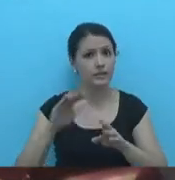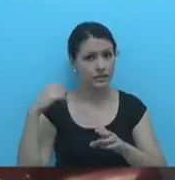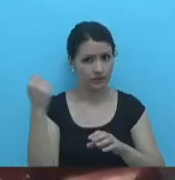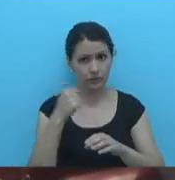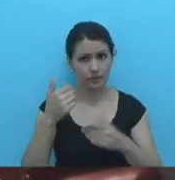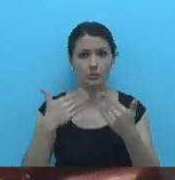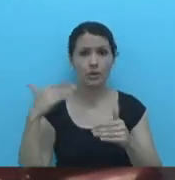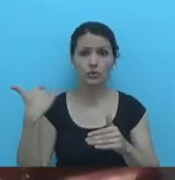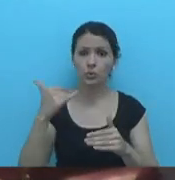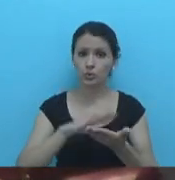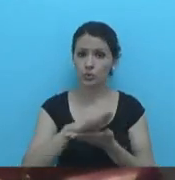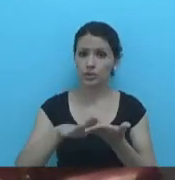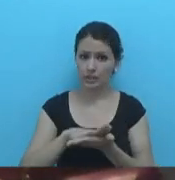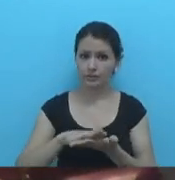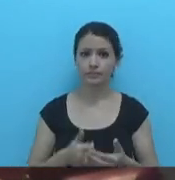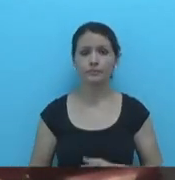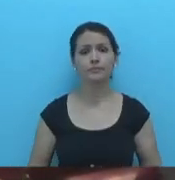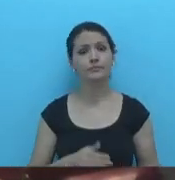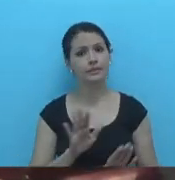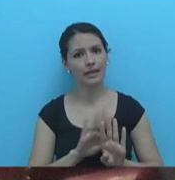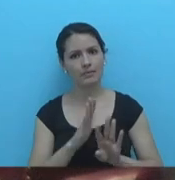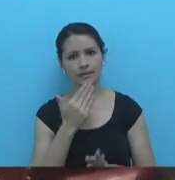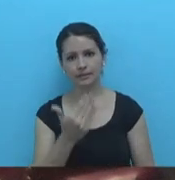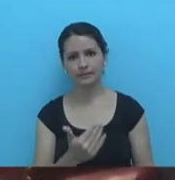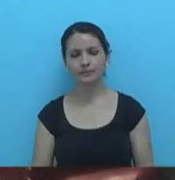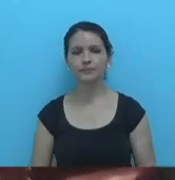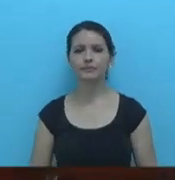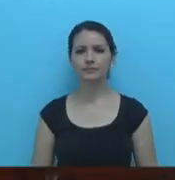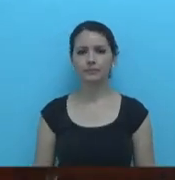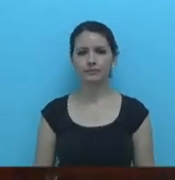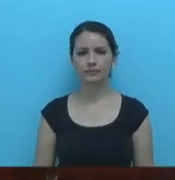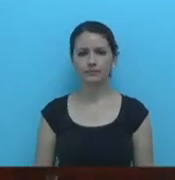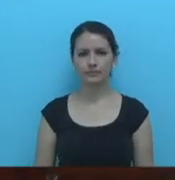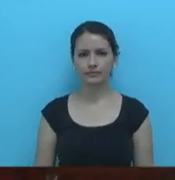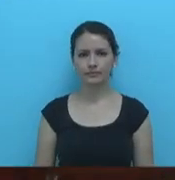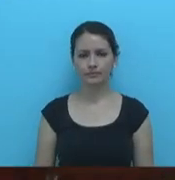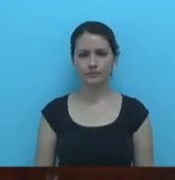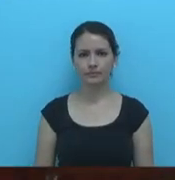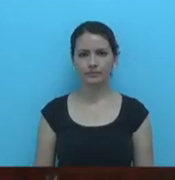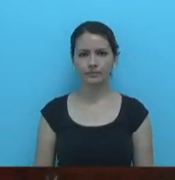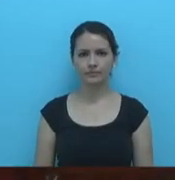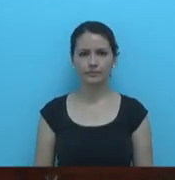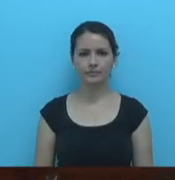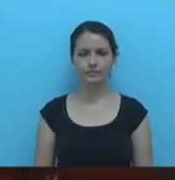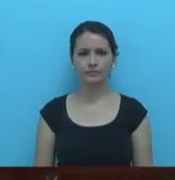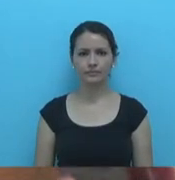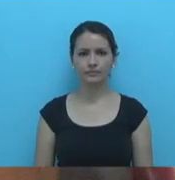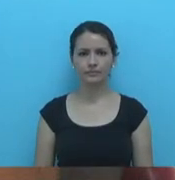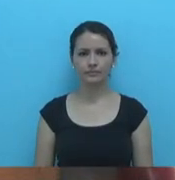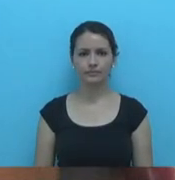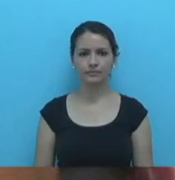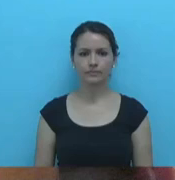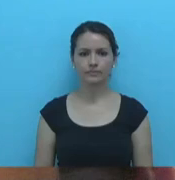pudiera solucionar en la provincia de Santa Fe. Nada más. Gracias, diputada. Diputado Ejimán. Presidente, simplemente porque recién